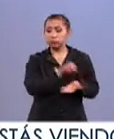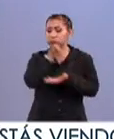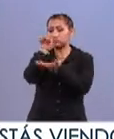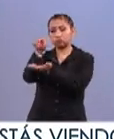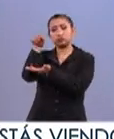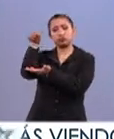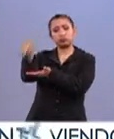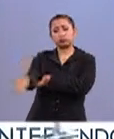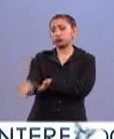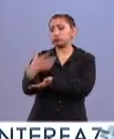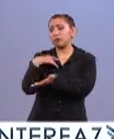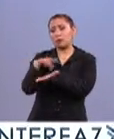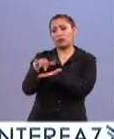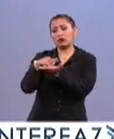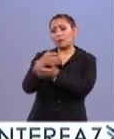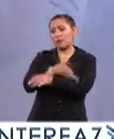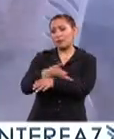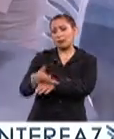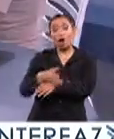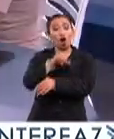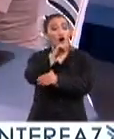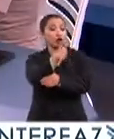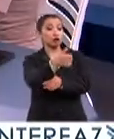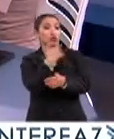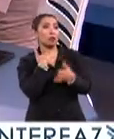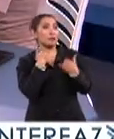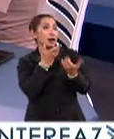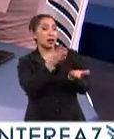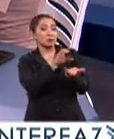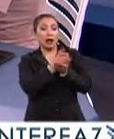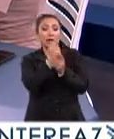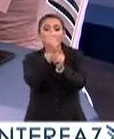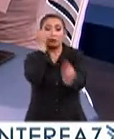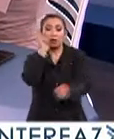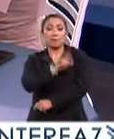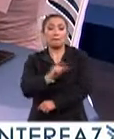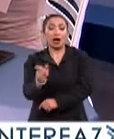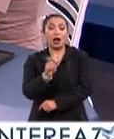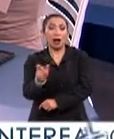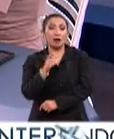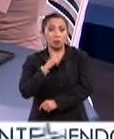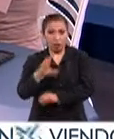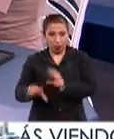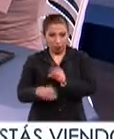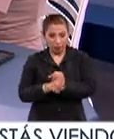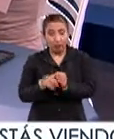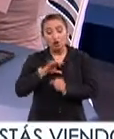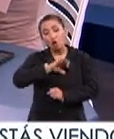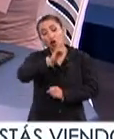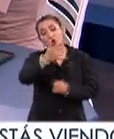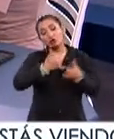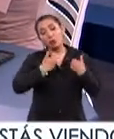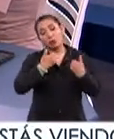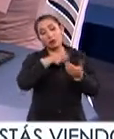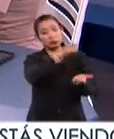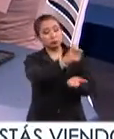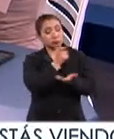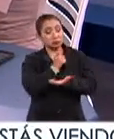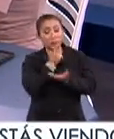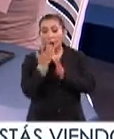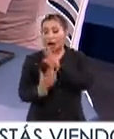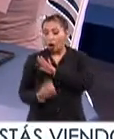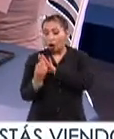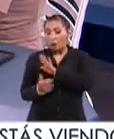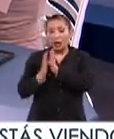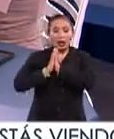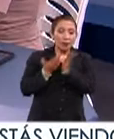totalmente para apoyar la economía familiar. Hay quienes lo utilizan para transporte porque tenemos un complemento. Y hay quienes lo usan incluso para copias,